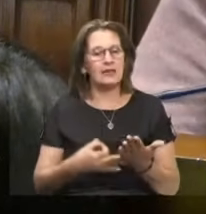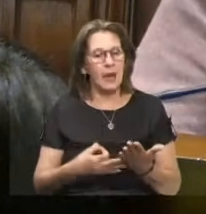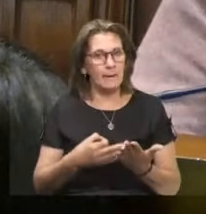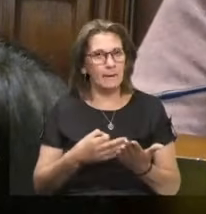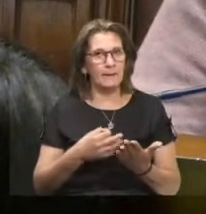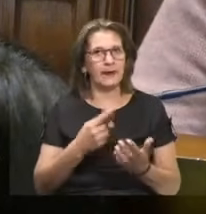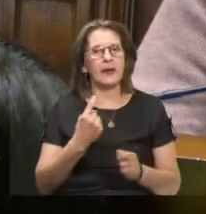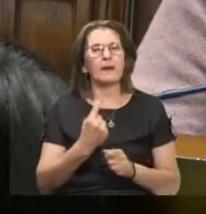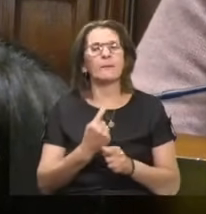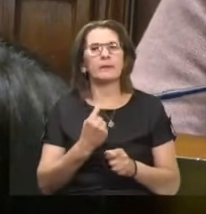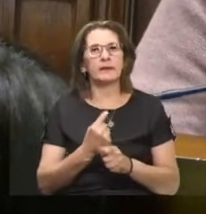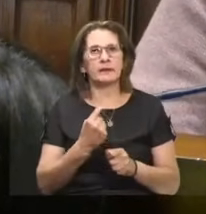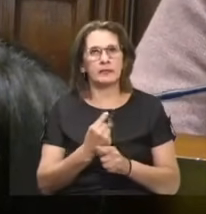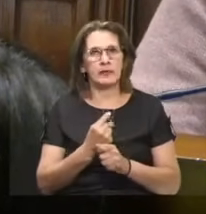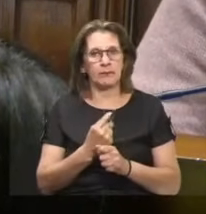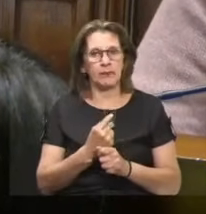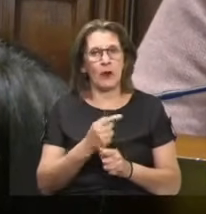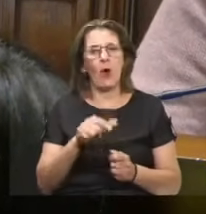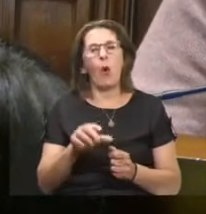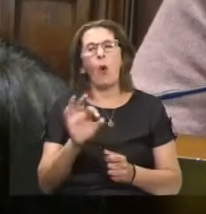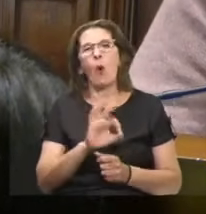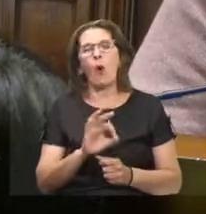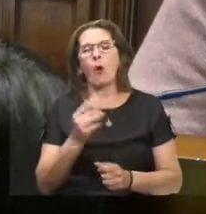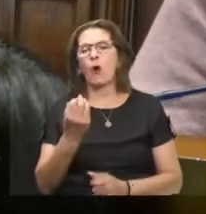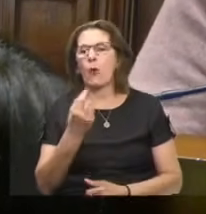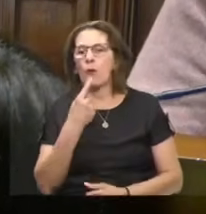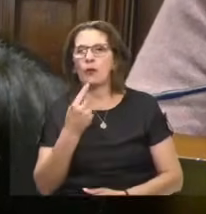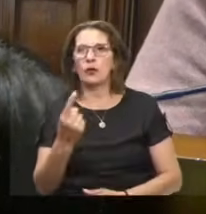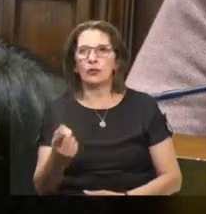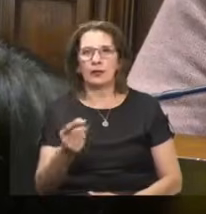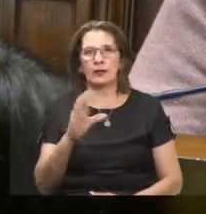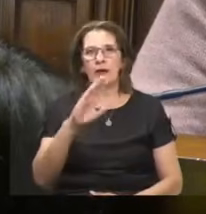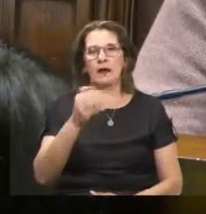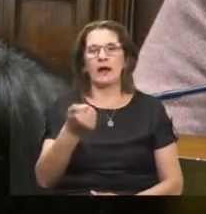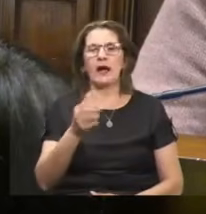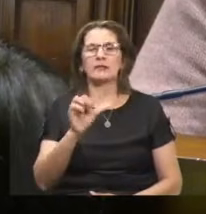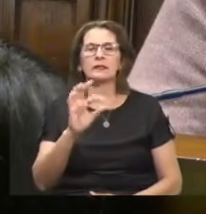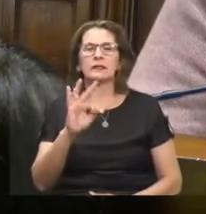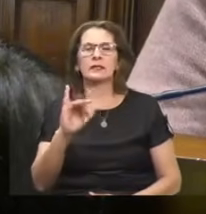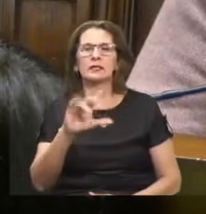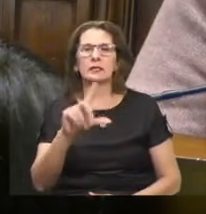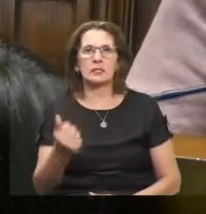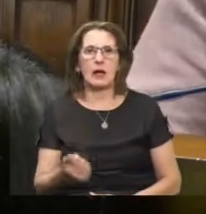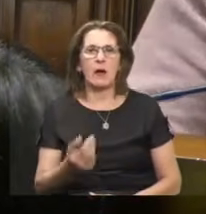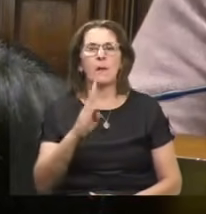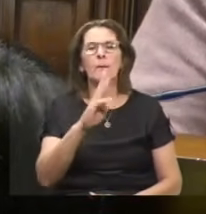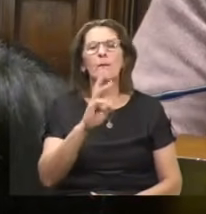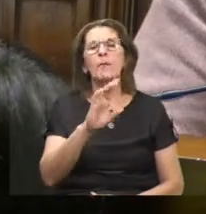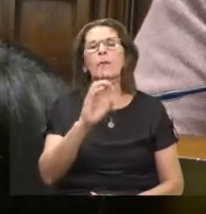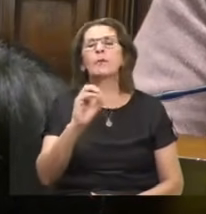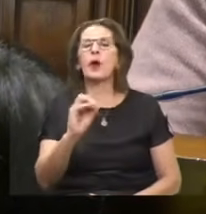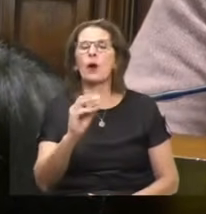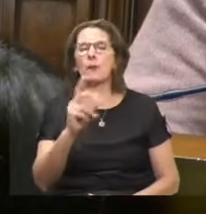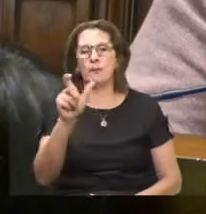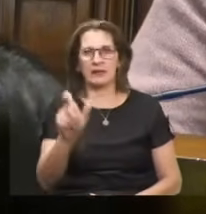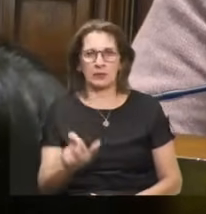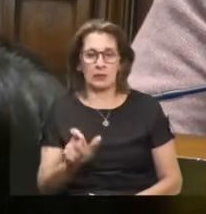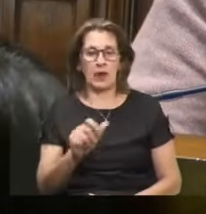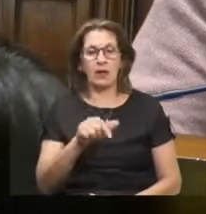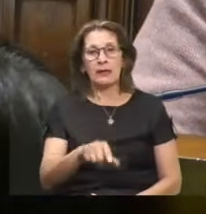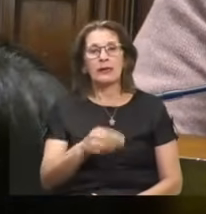el principio pro homini o, como lo denomina Carlos Castilla, pro persona, que tiene por